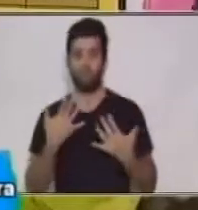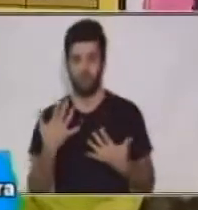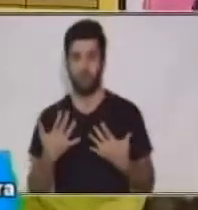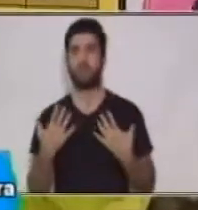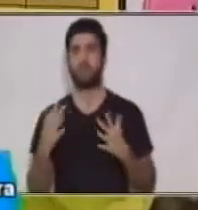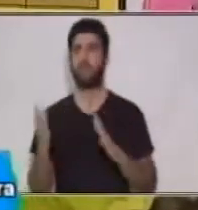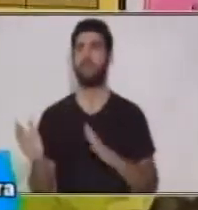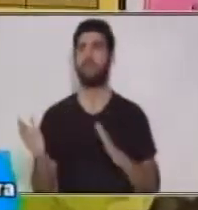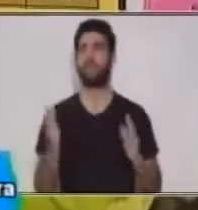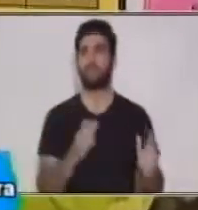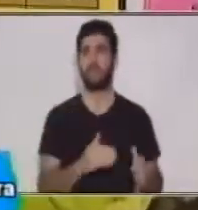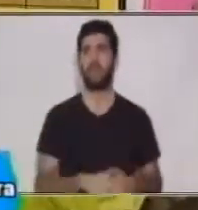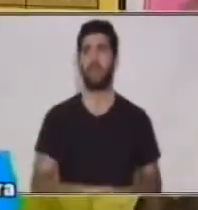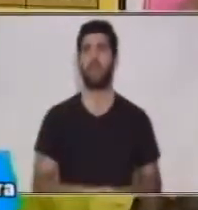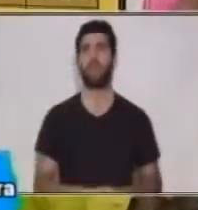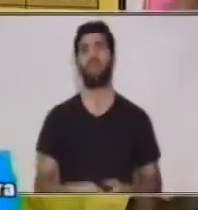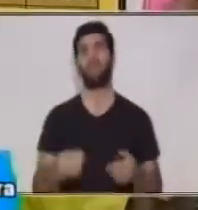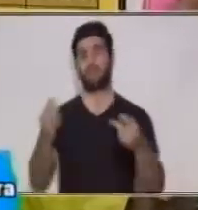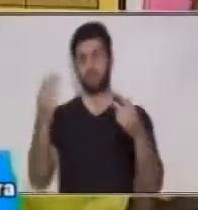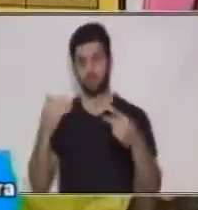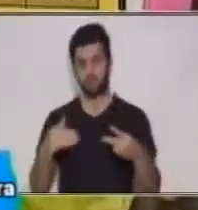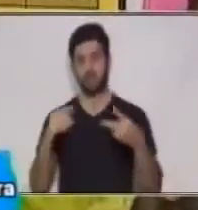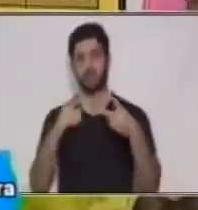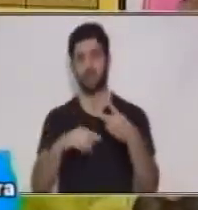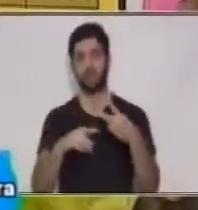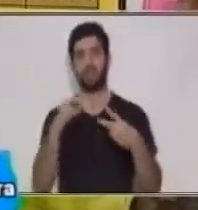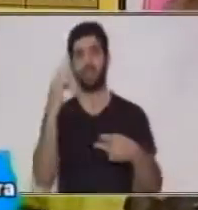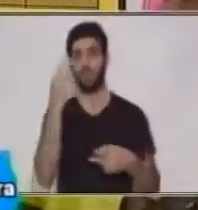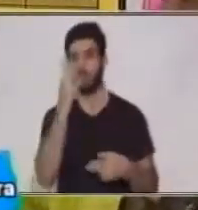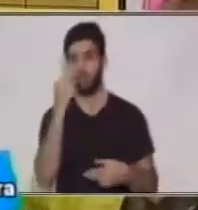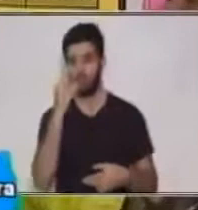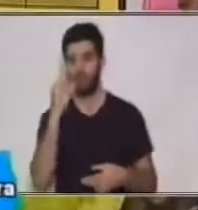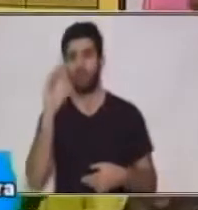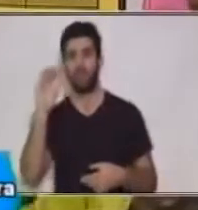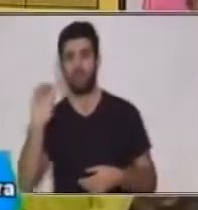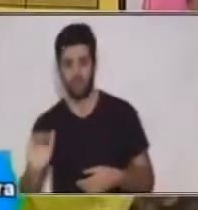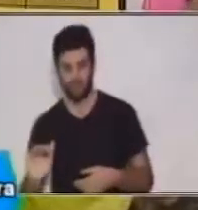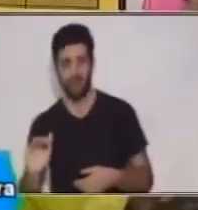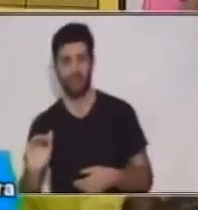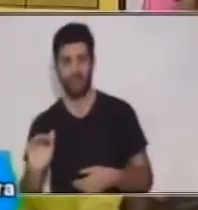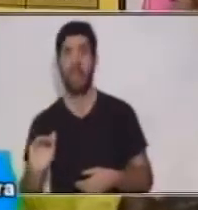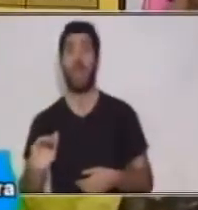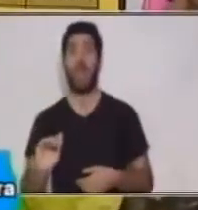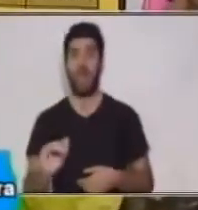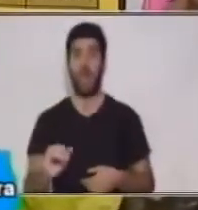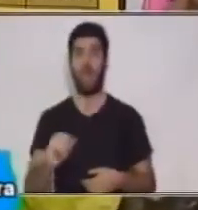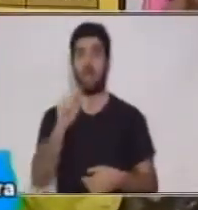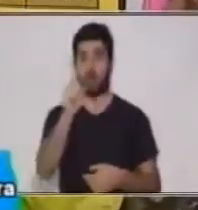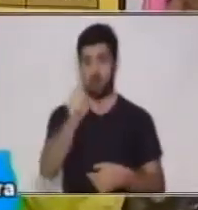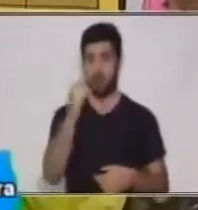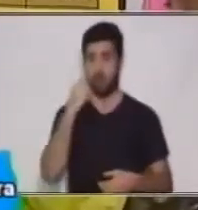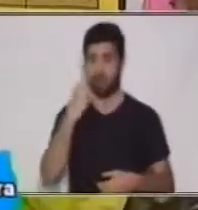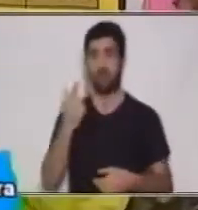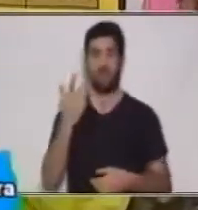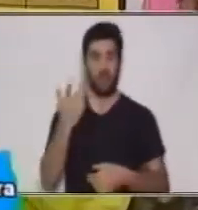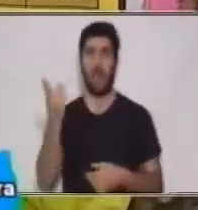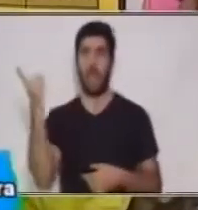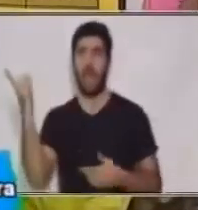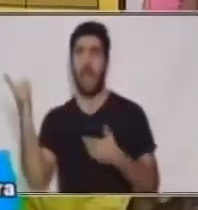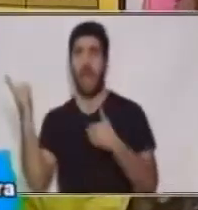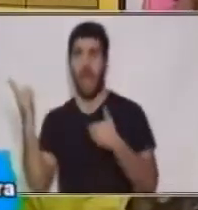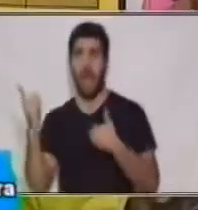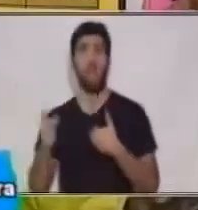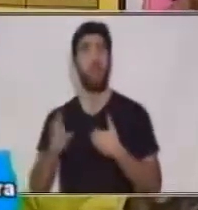solamente tiene un monero. Vamos con ni, ña. Miren, la base o la raíz de